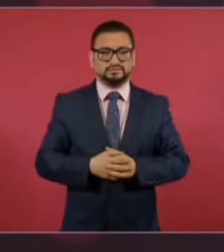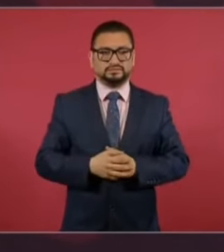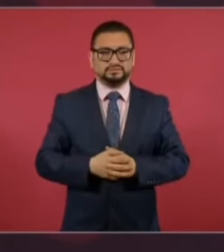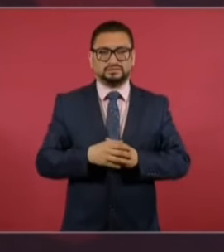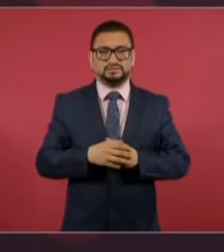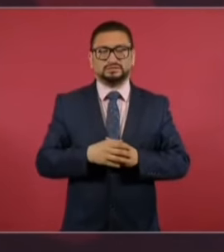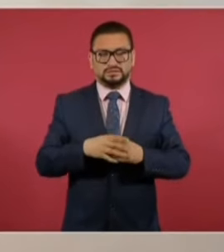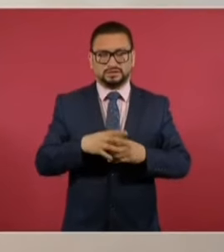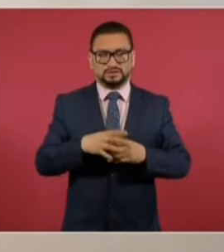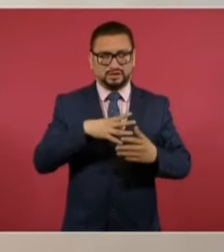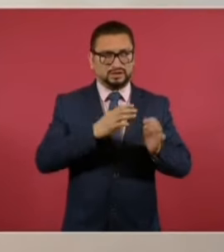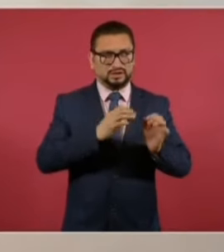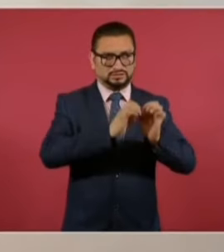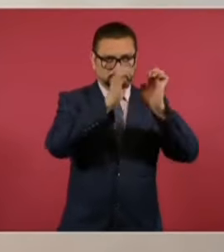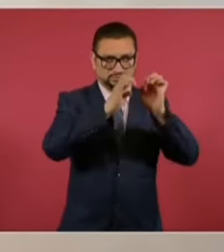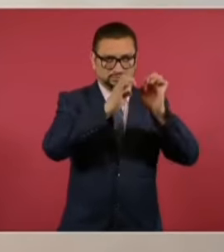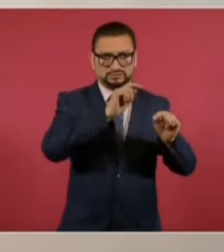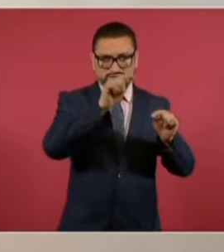instalaciones.